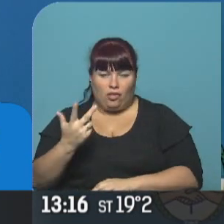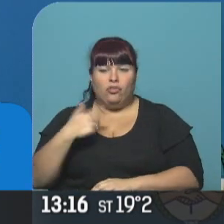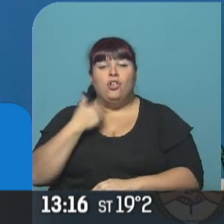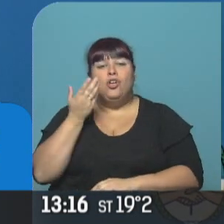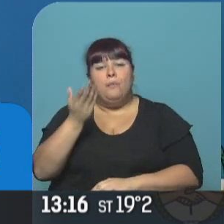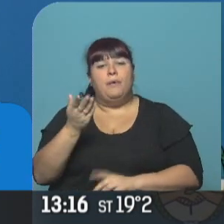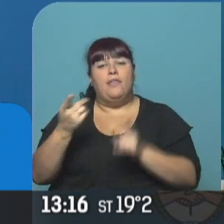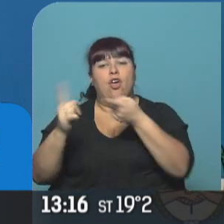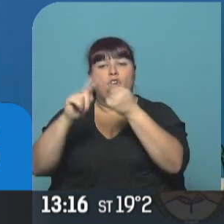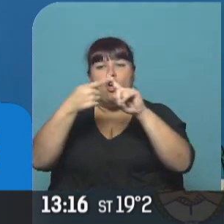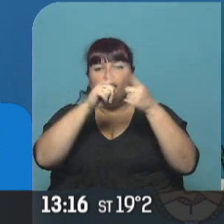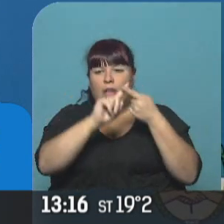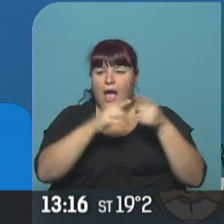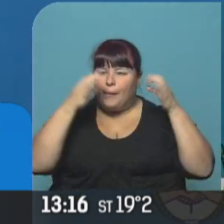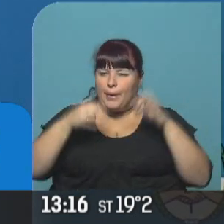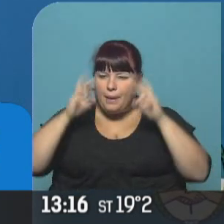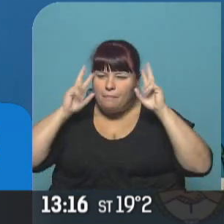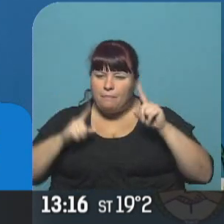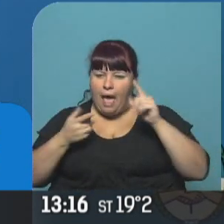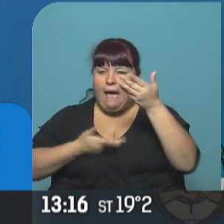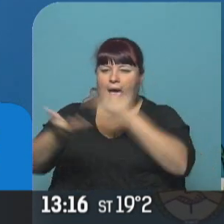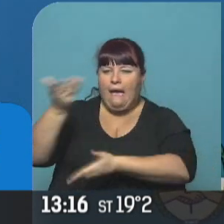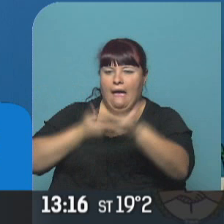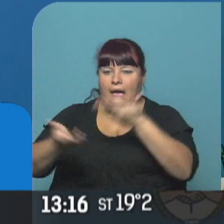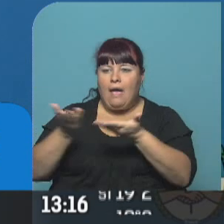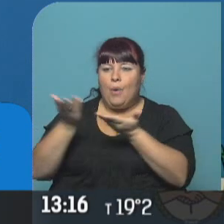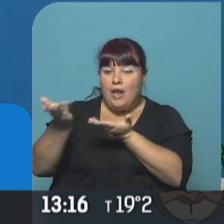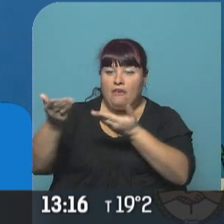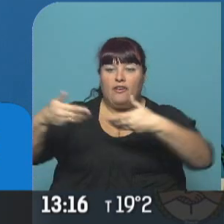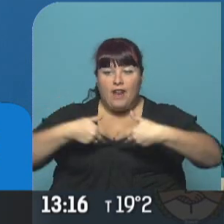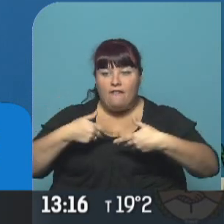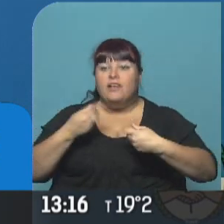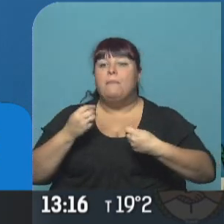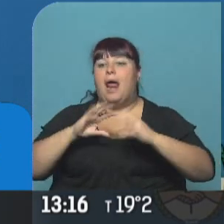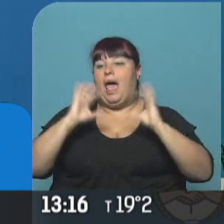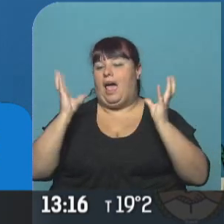construir relaciones inteligentes de mutuo beneficio con todos los países del mundo.